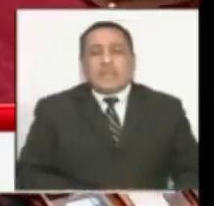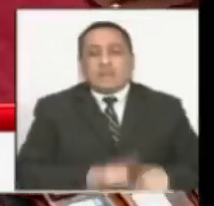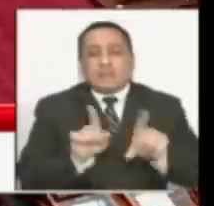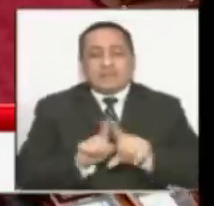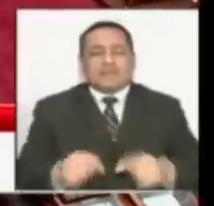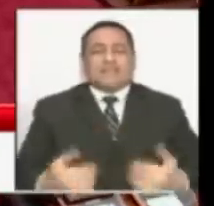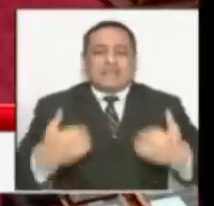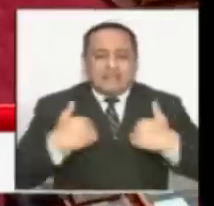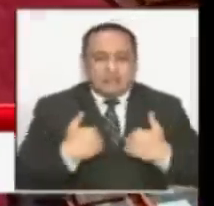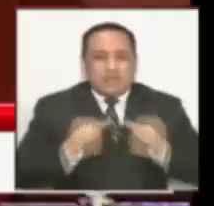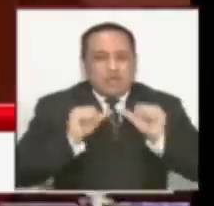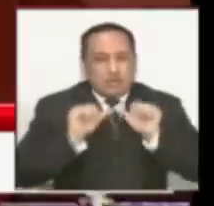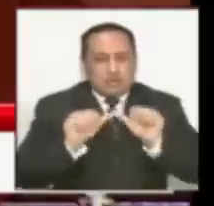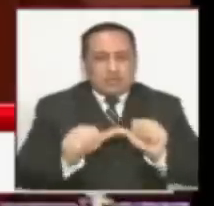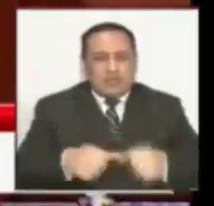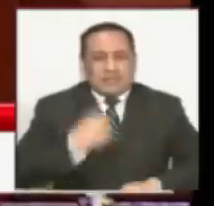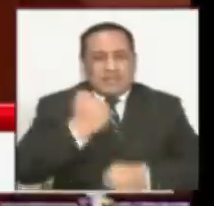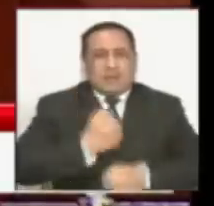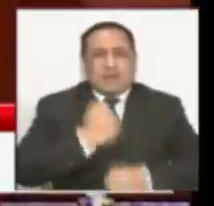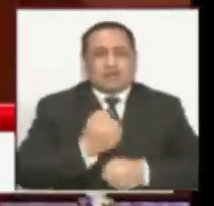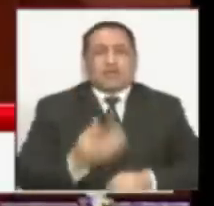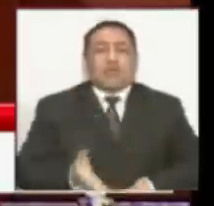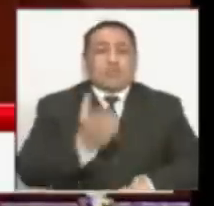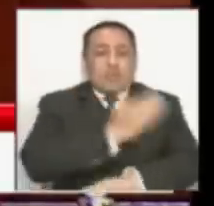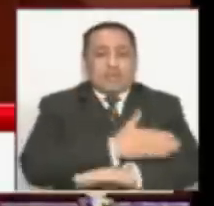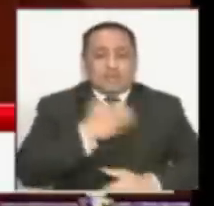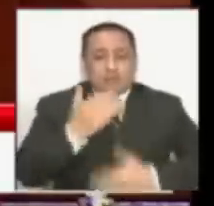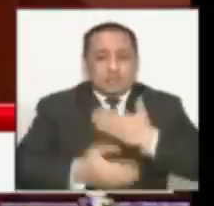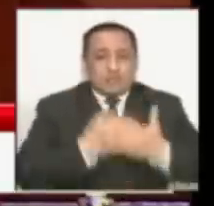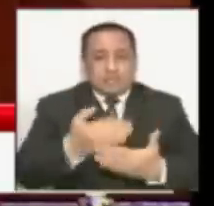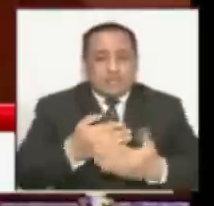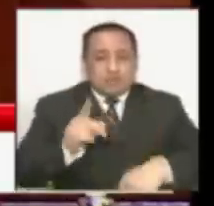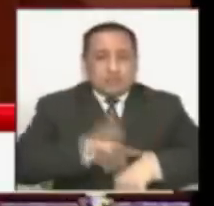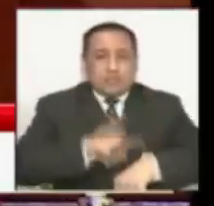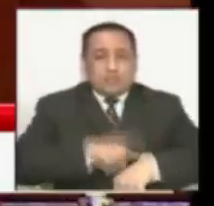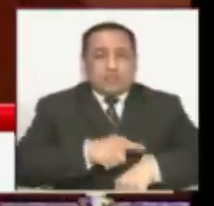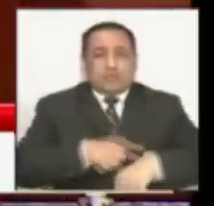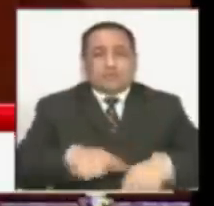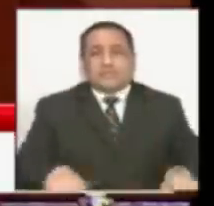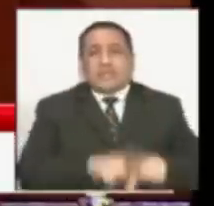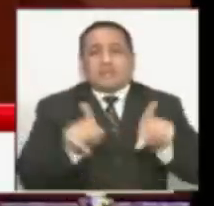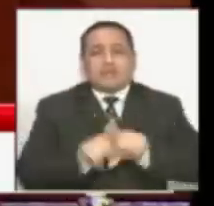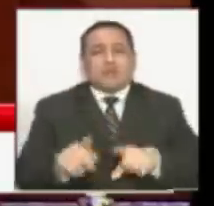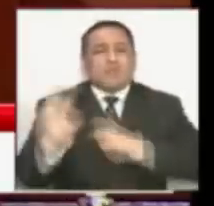Debemos también seguir trabajando, como ya se ha empezado a hacer desde algún tiempo,